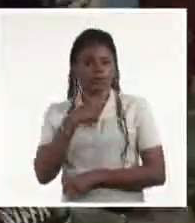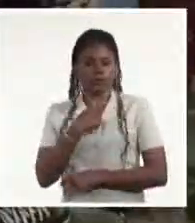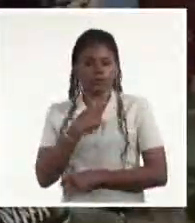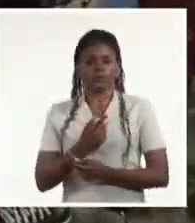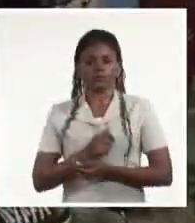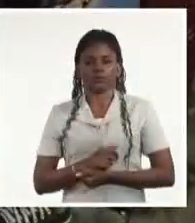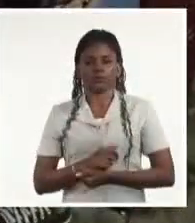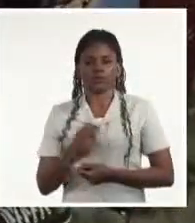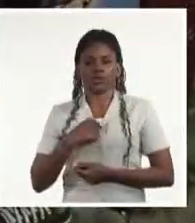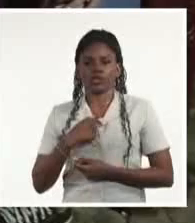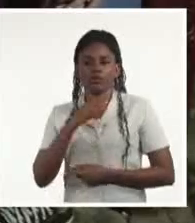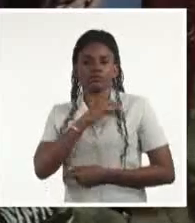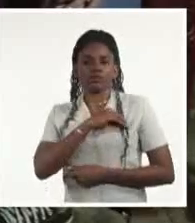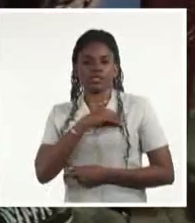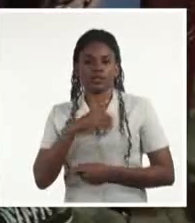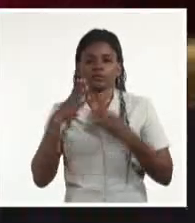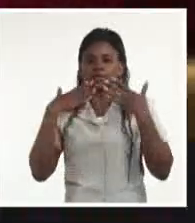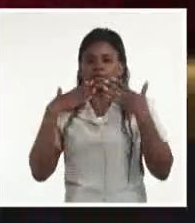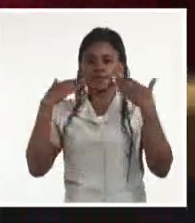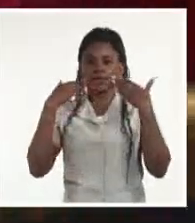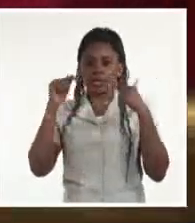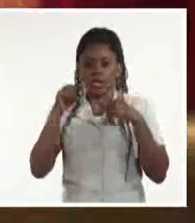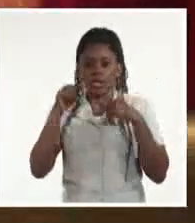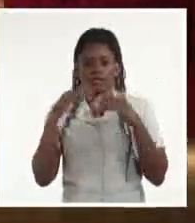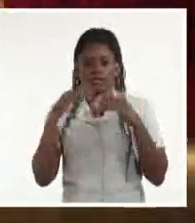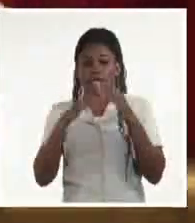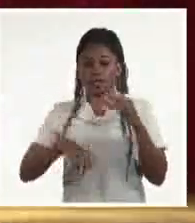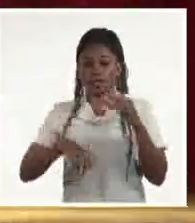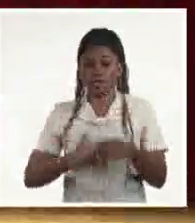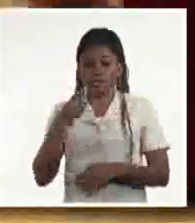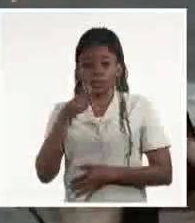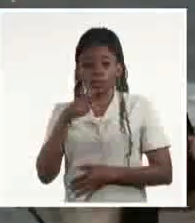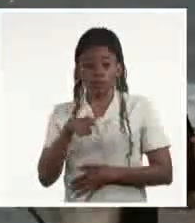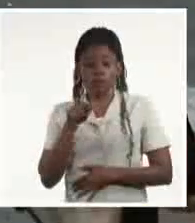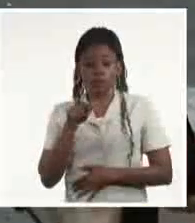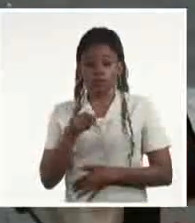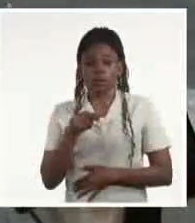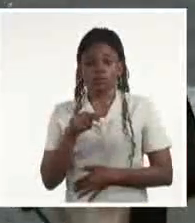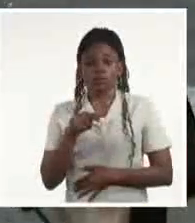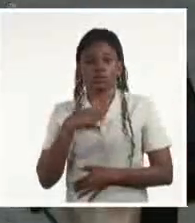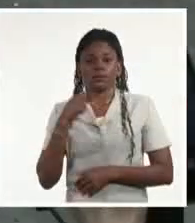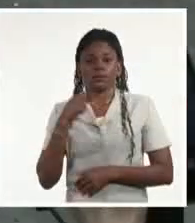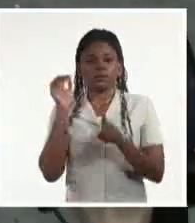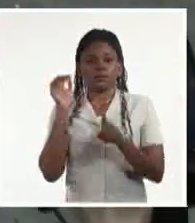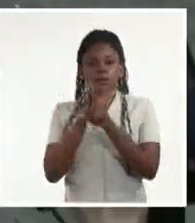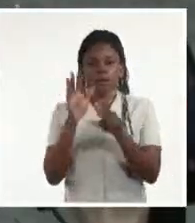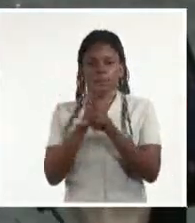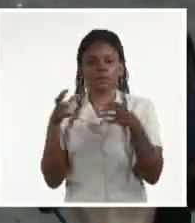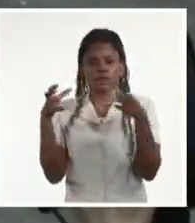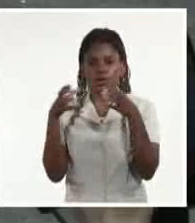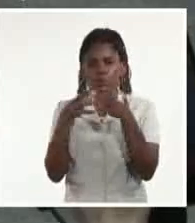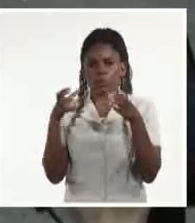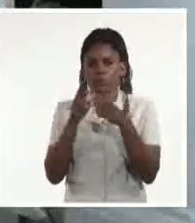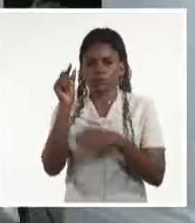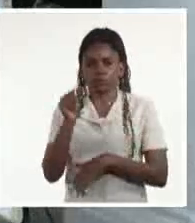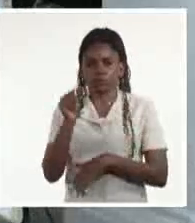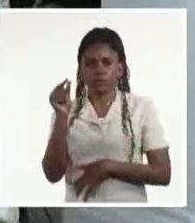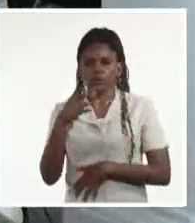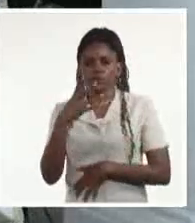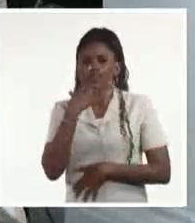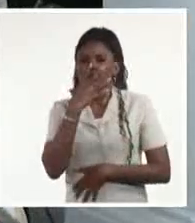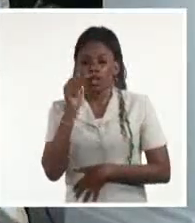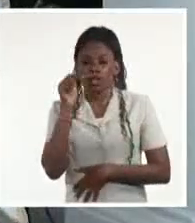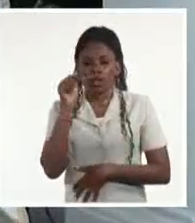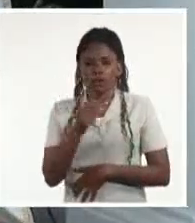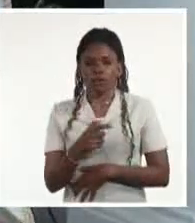el intercambio con ellos. Desde la Casa de Cultura, desde el movimiento de aficionados, que es uno de los movimientos creados por